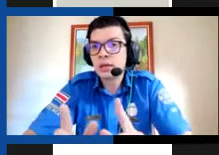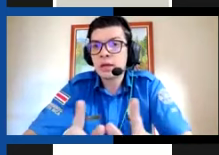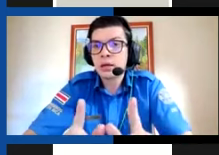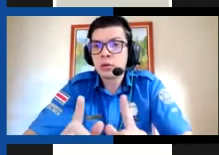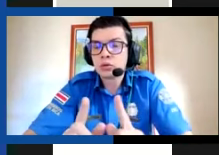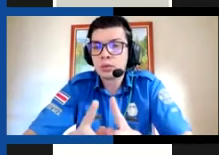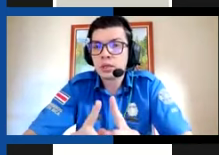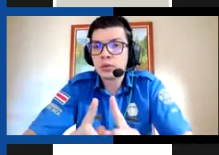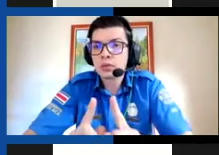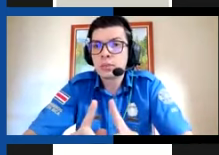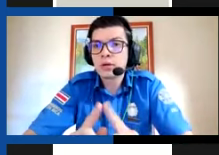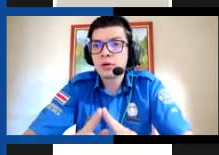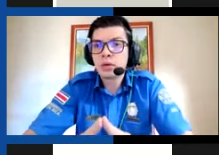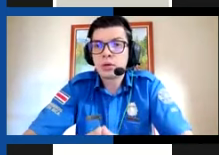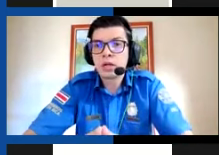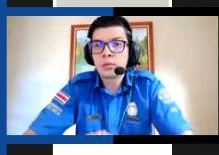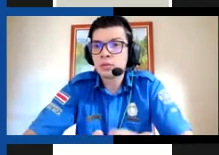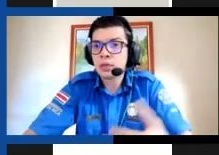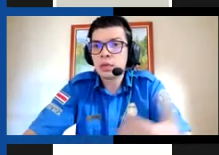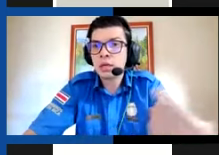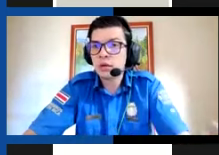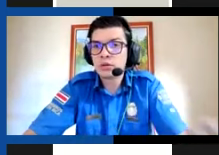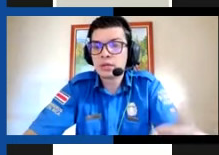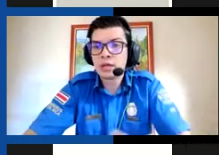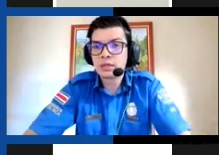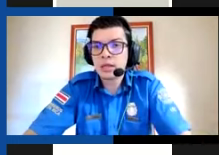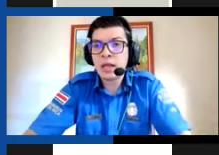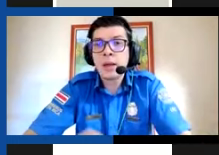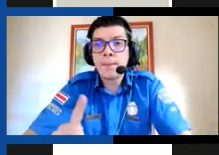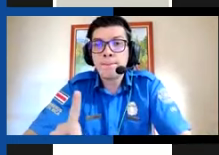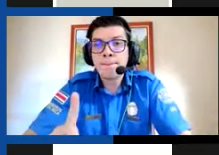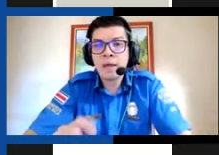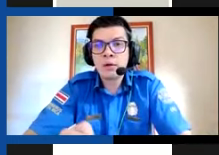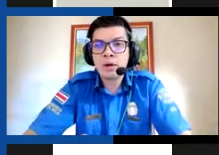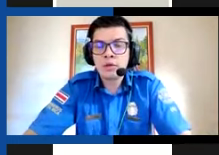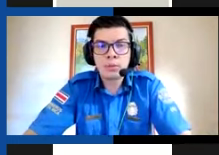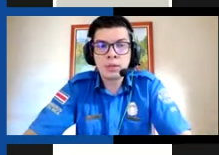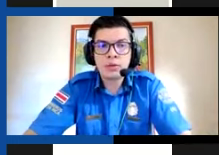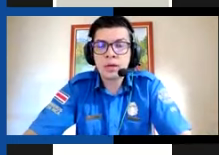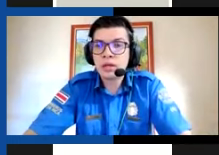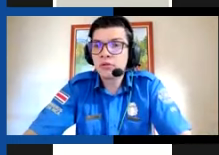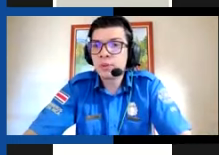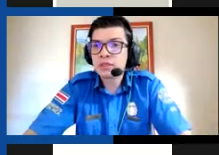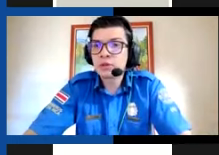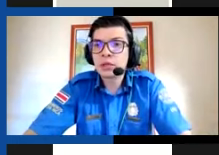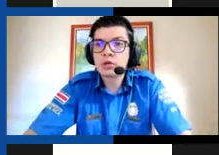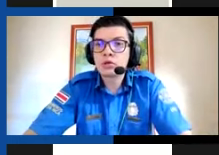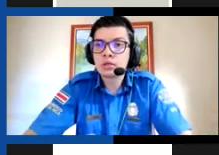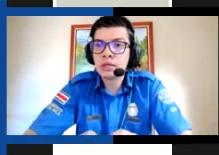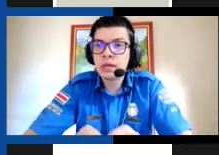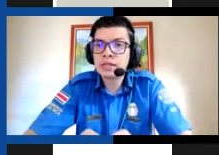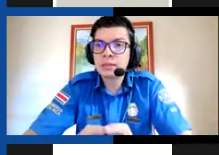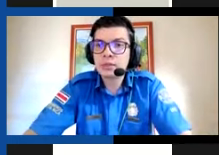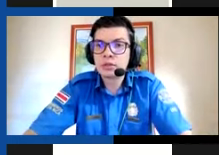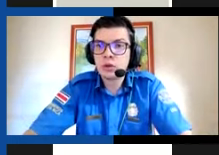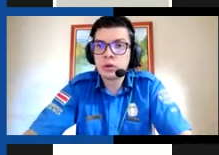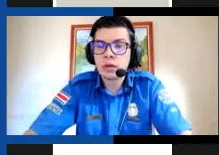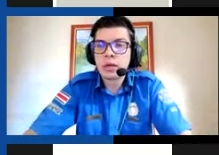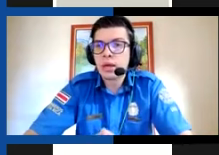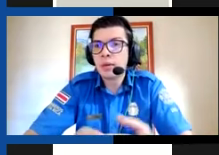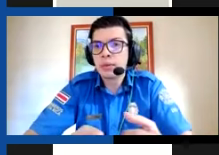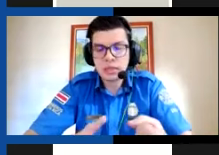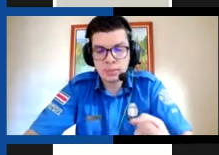tiene que ver justamente con ese plan regulador de la municipalidad y debería retirarse. Pero la normativa NFPA 58 sí hace